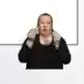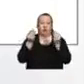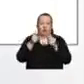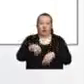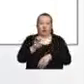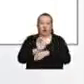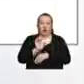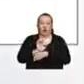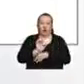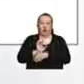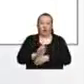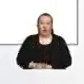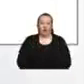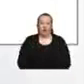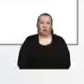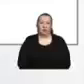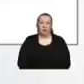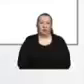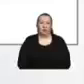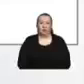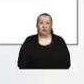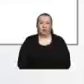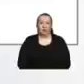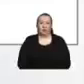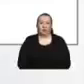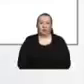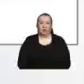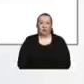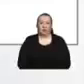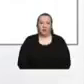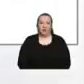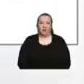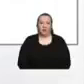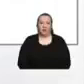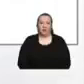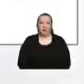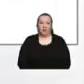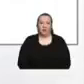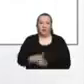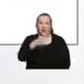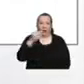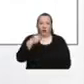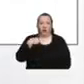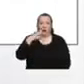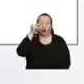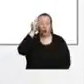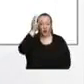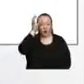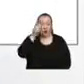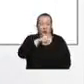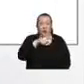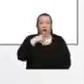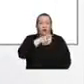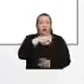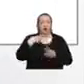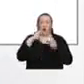plato que me la gana liberalismo de que hermes no y yo no predico nadie por supuesto que está predicando a la patria entera sino